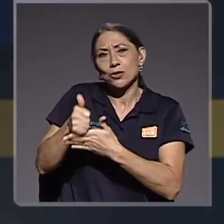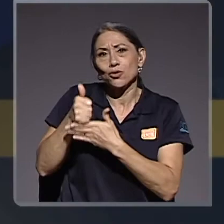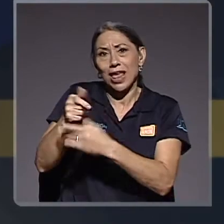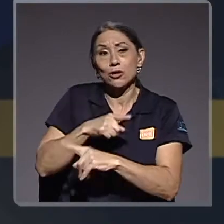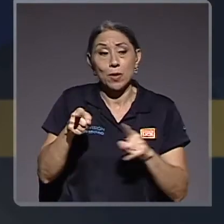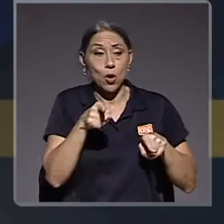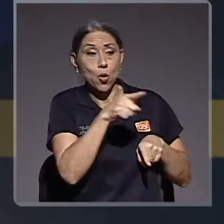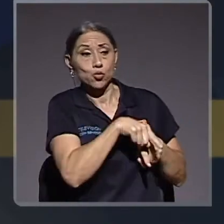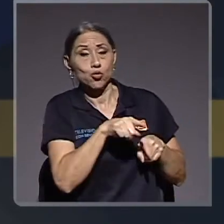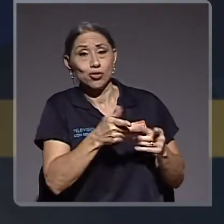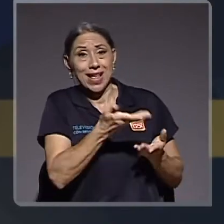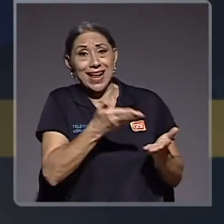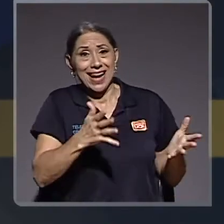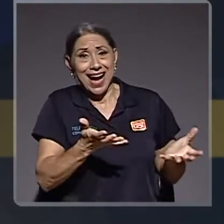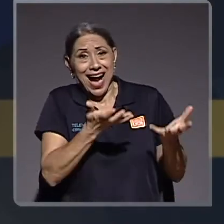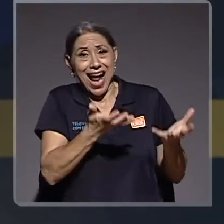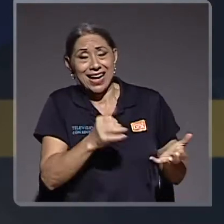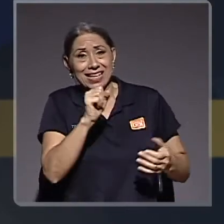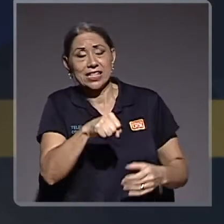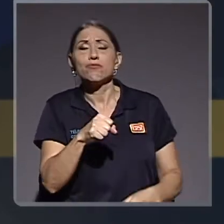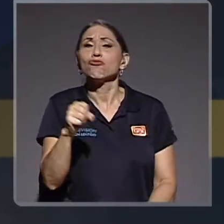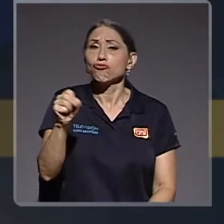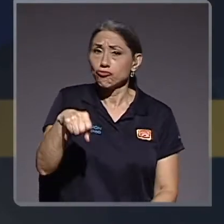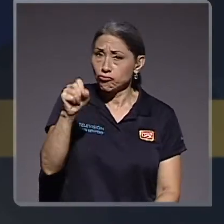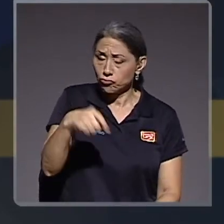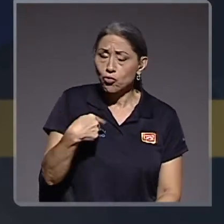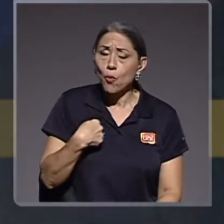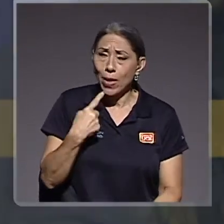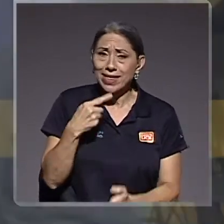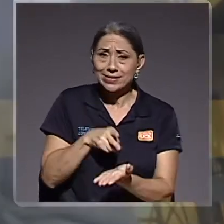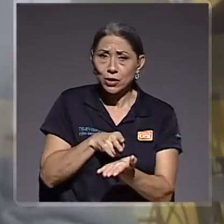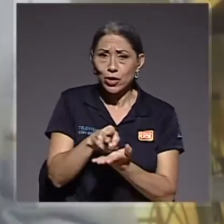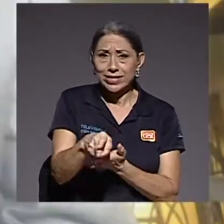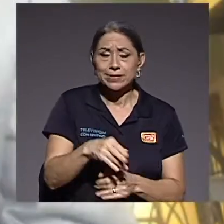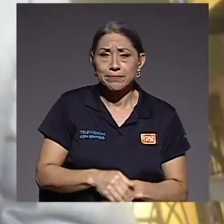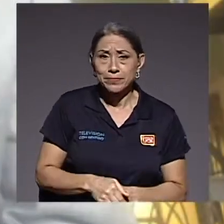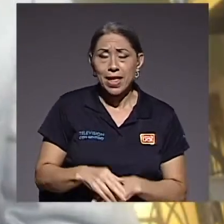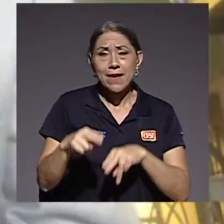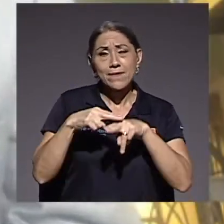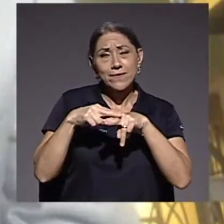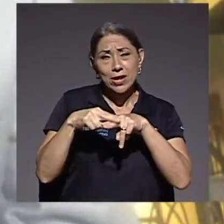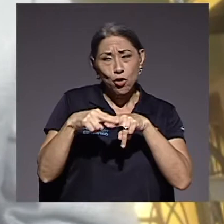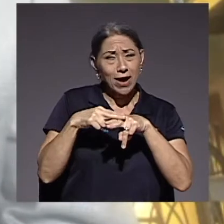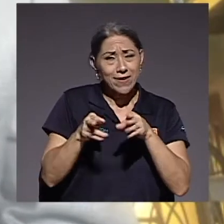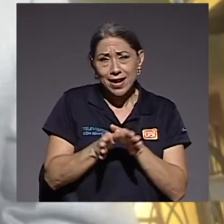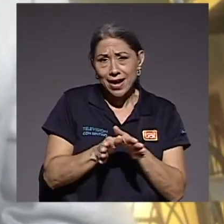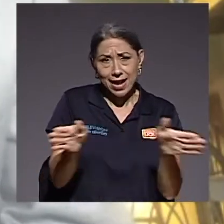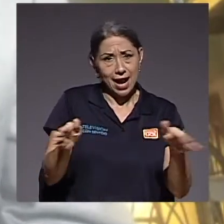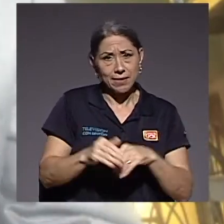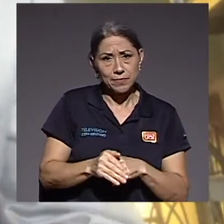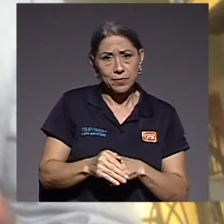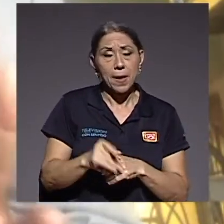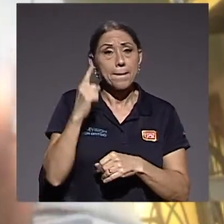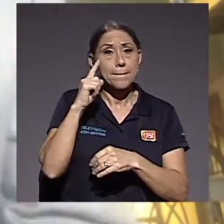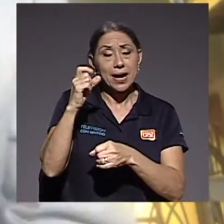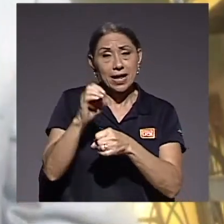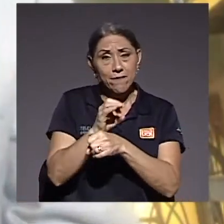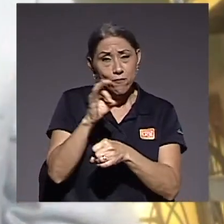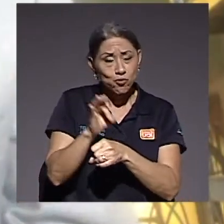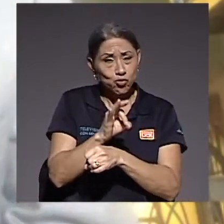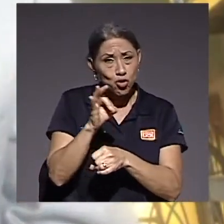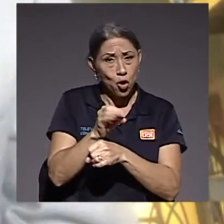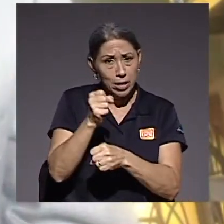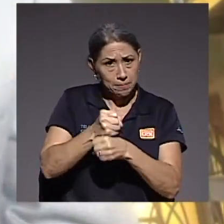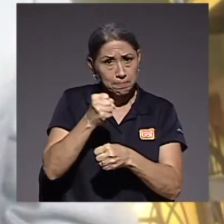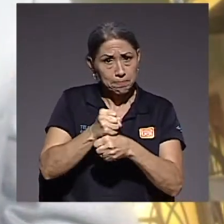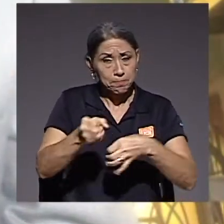son, claro que sí, sobre todo, y voy a decirlo francamente, el ferrocarril en general, para que funcione